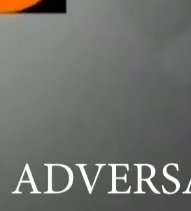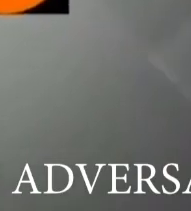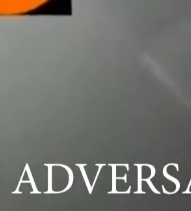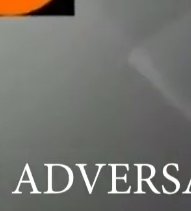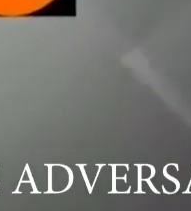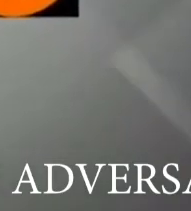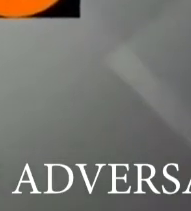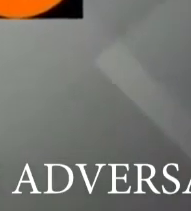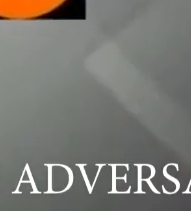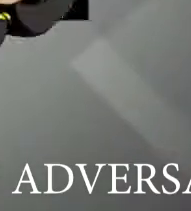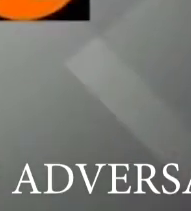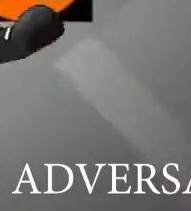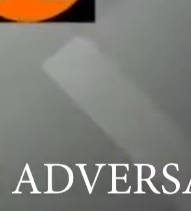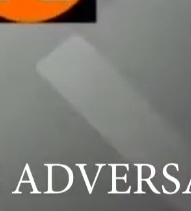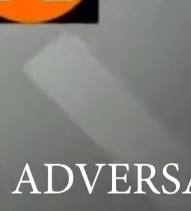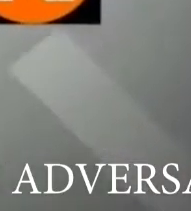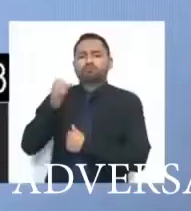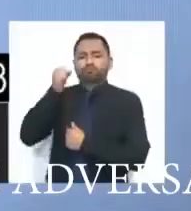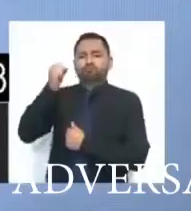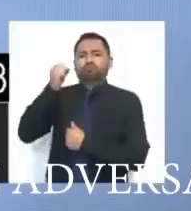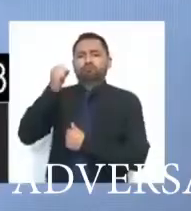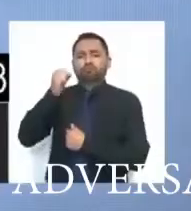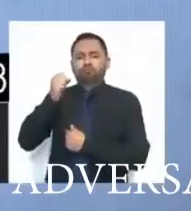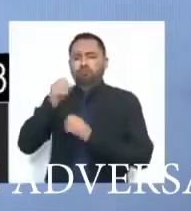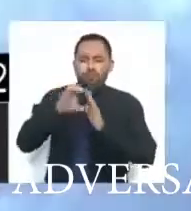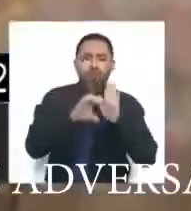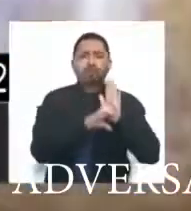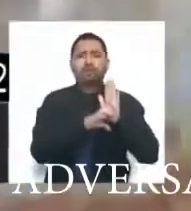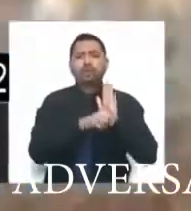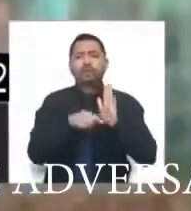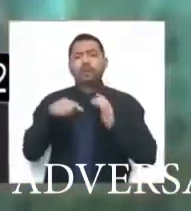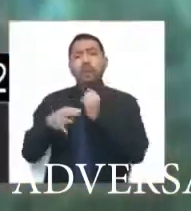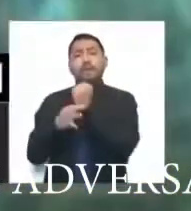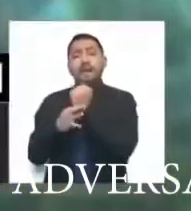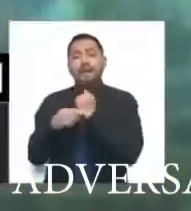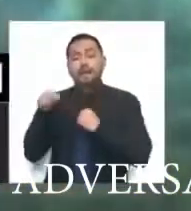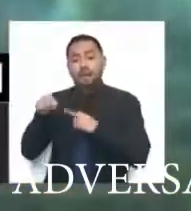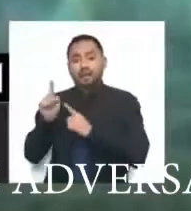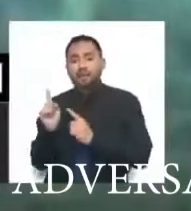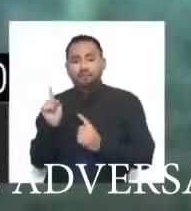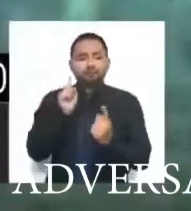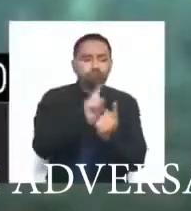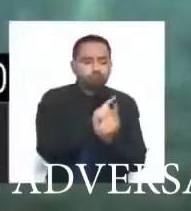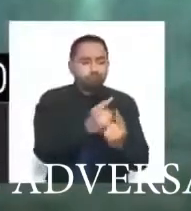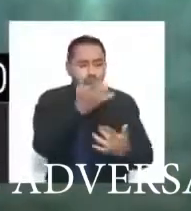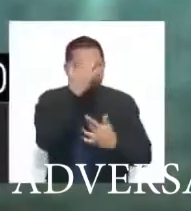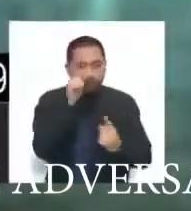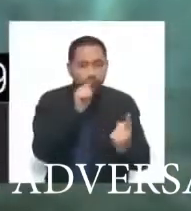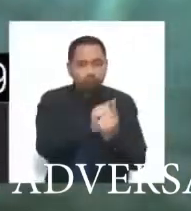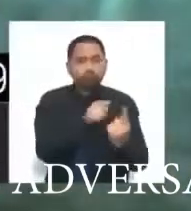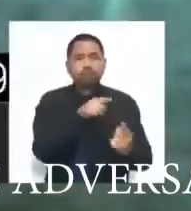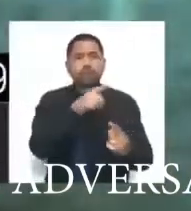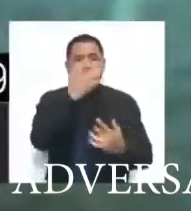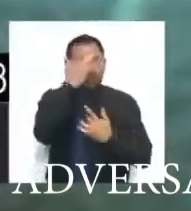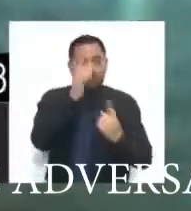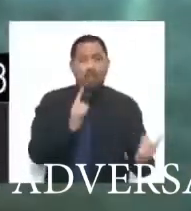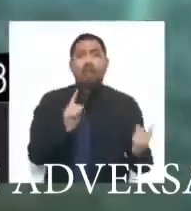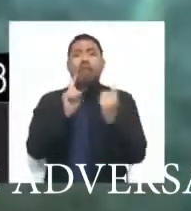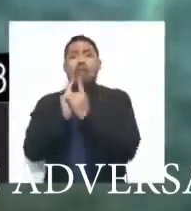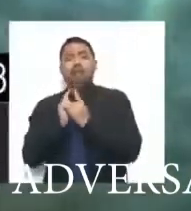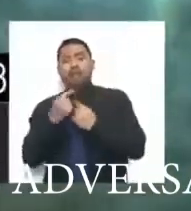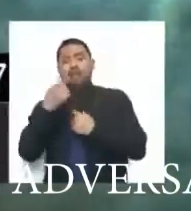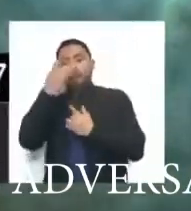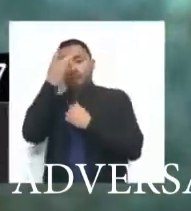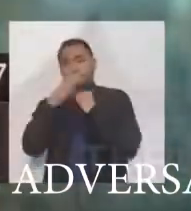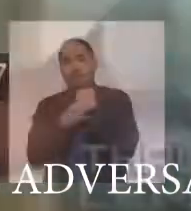Fujimori. Como la Chilindrina. Vamos a hacer que el médico vaya a buscar al enfermo. No el enfermo, busque